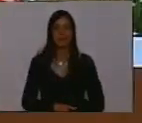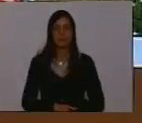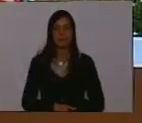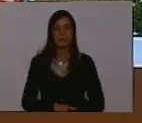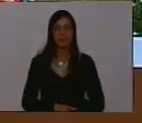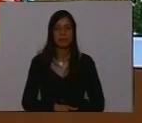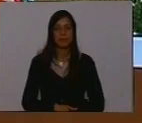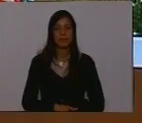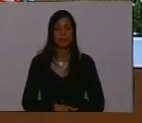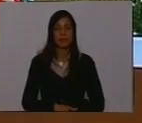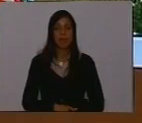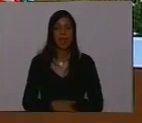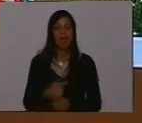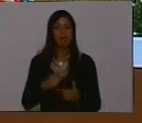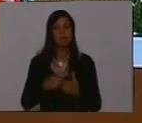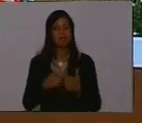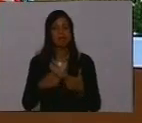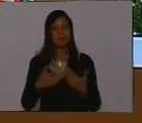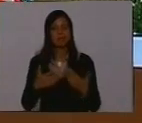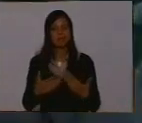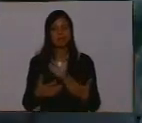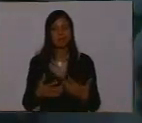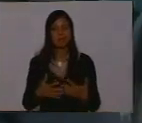A esto